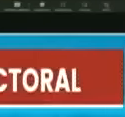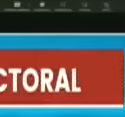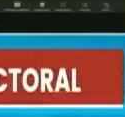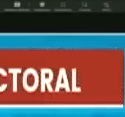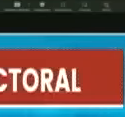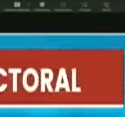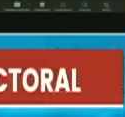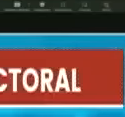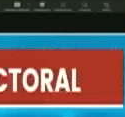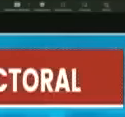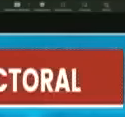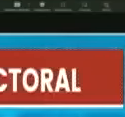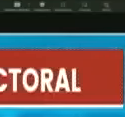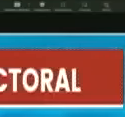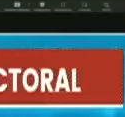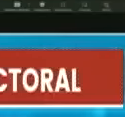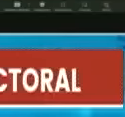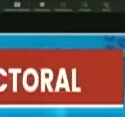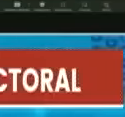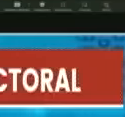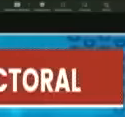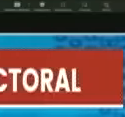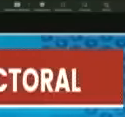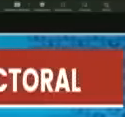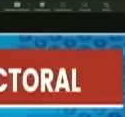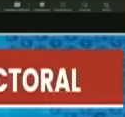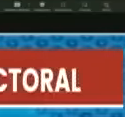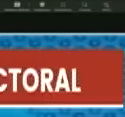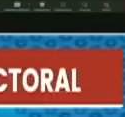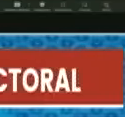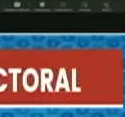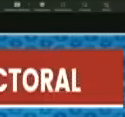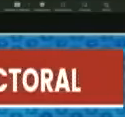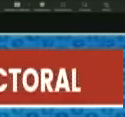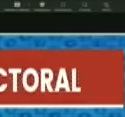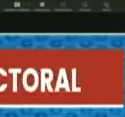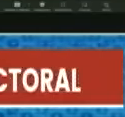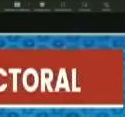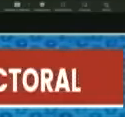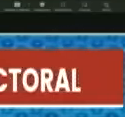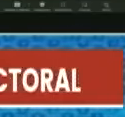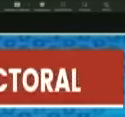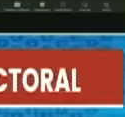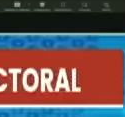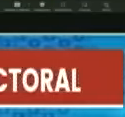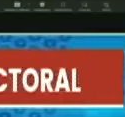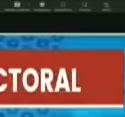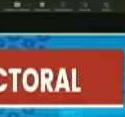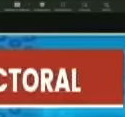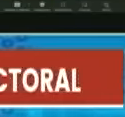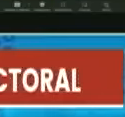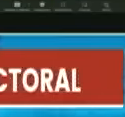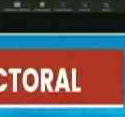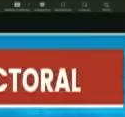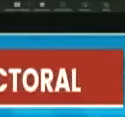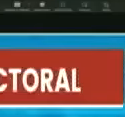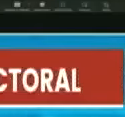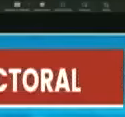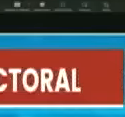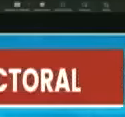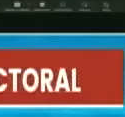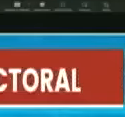Celebraremos de aquí a diciembre con un pueblo alegre, con un pueblo entusiasta, con un pueblo que está cargado de pasión.